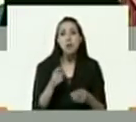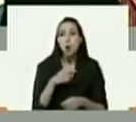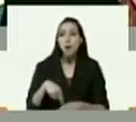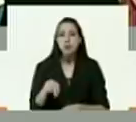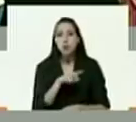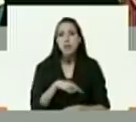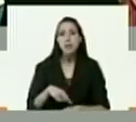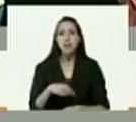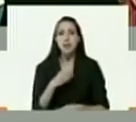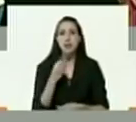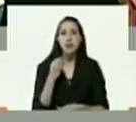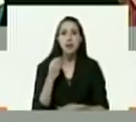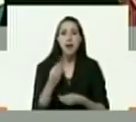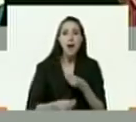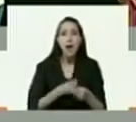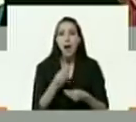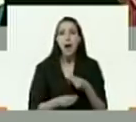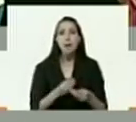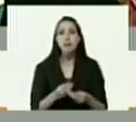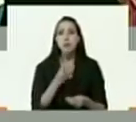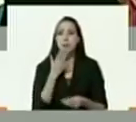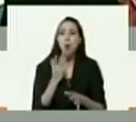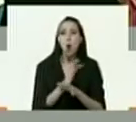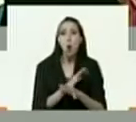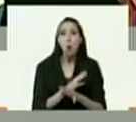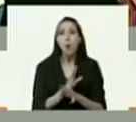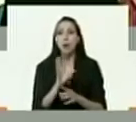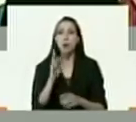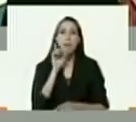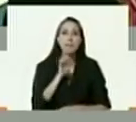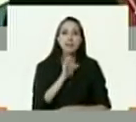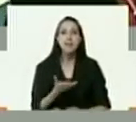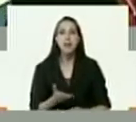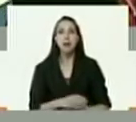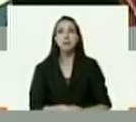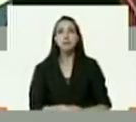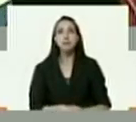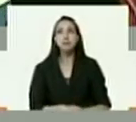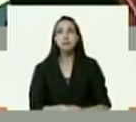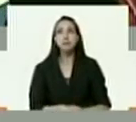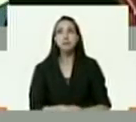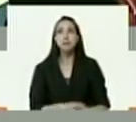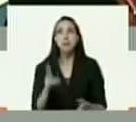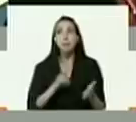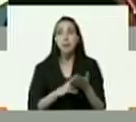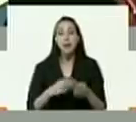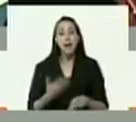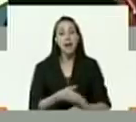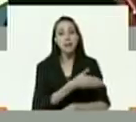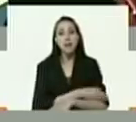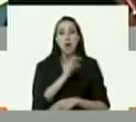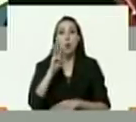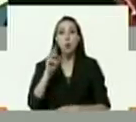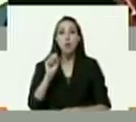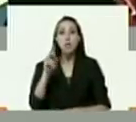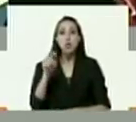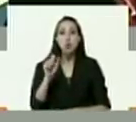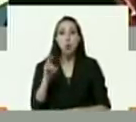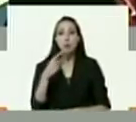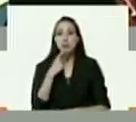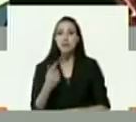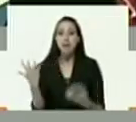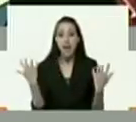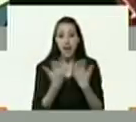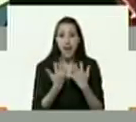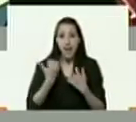caigan en el juego de la mentira. Si es verdad que, como dijo Winston Churchill, cuando hay una guerra,